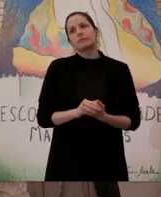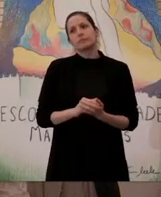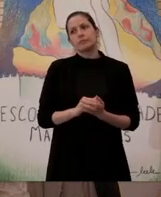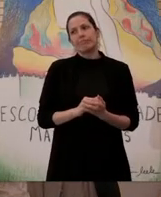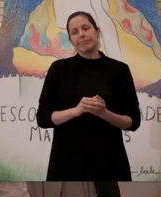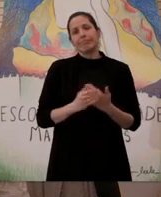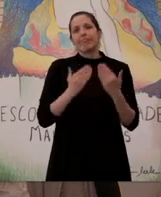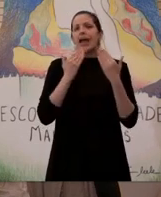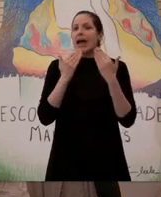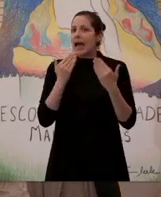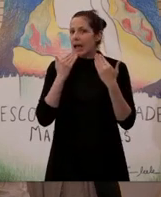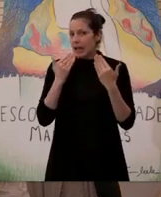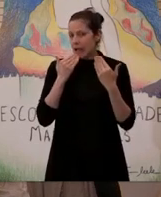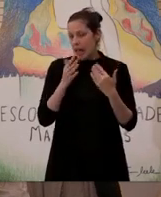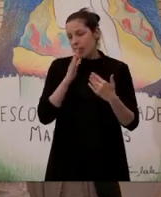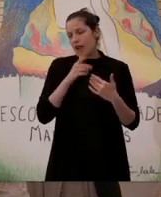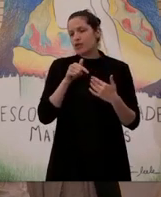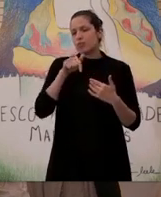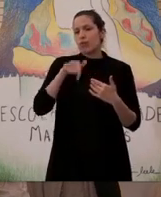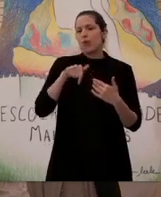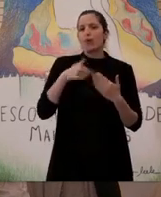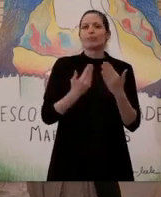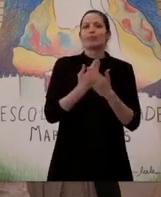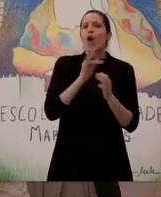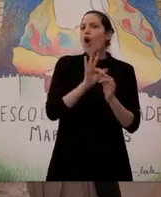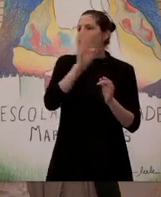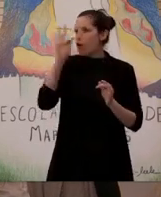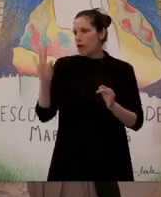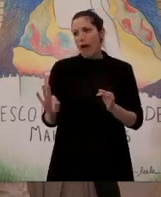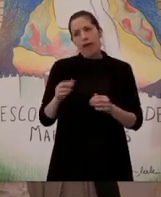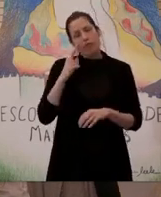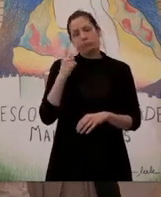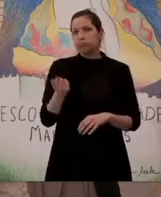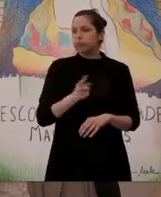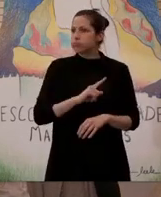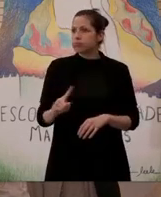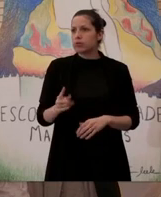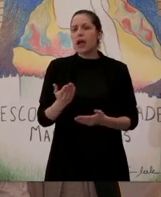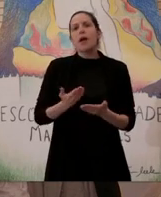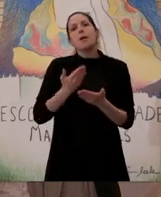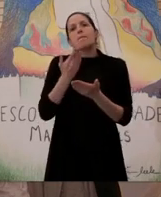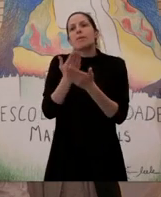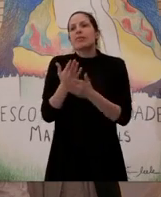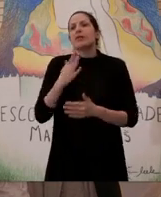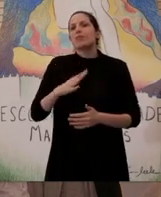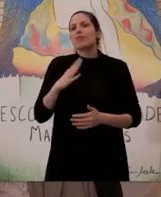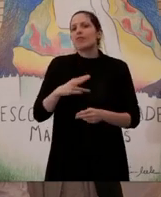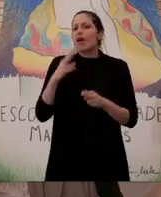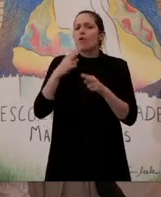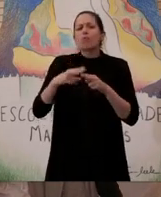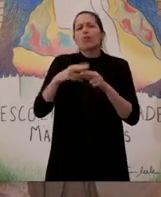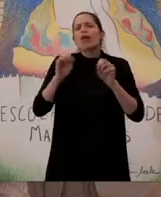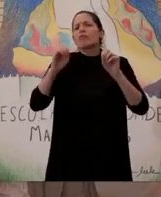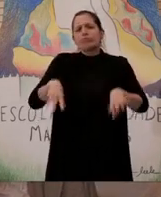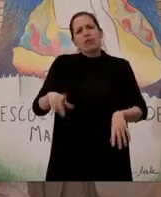Muchas gracias por la jornada porque impresionante y pedir ya política por favor que no andéis en la política porque usas ahí